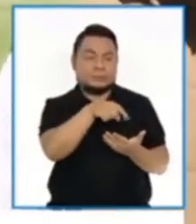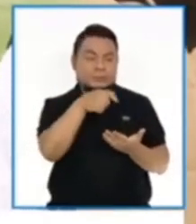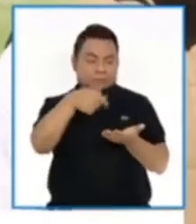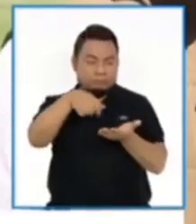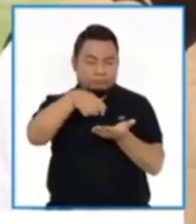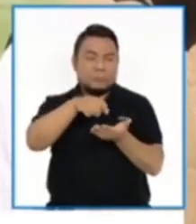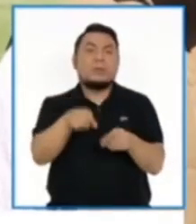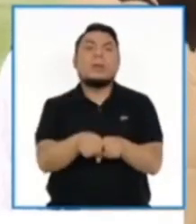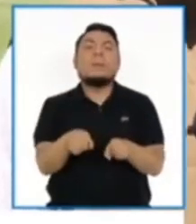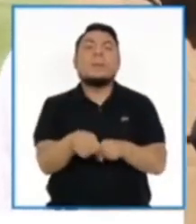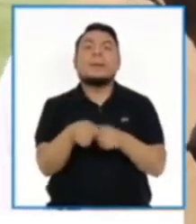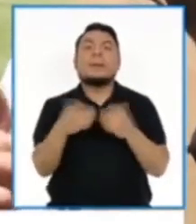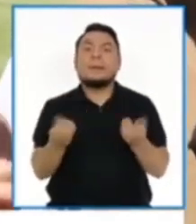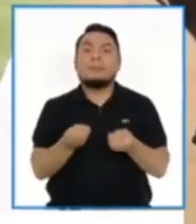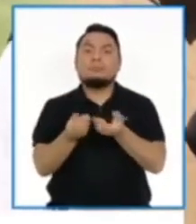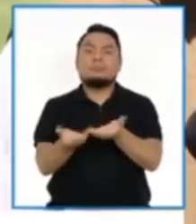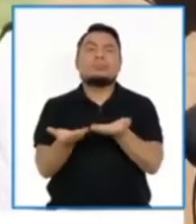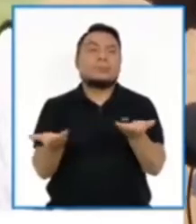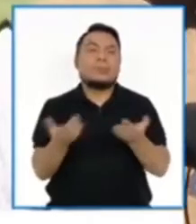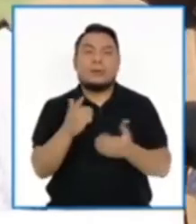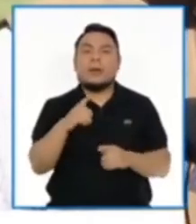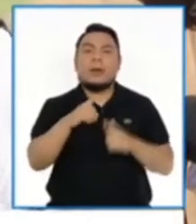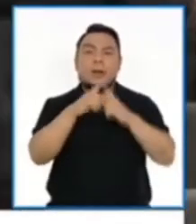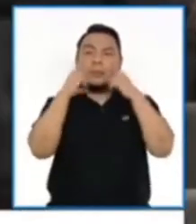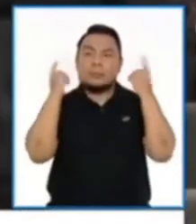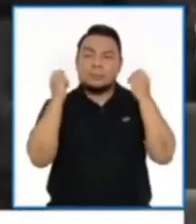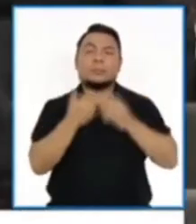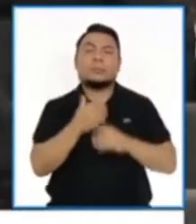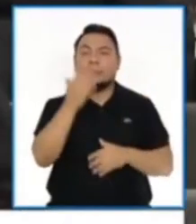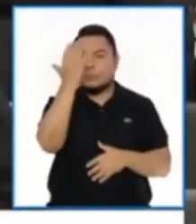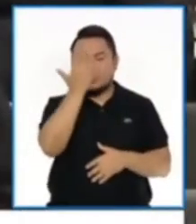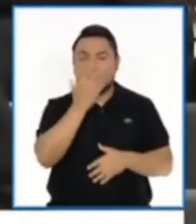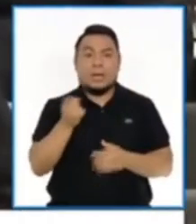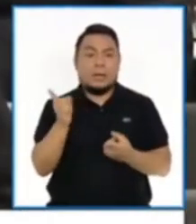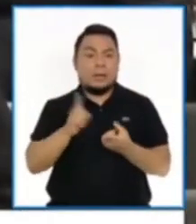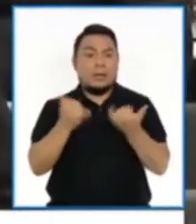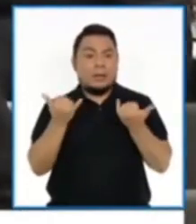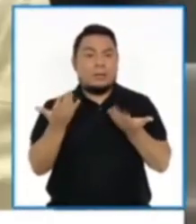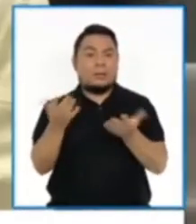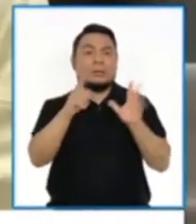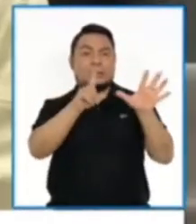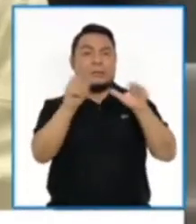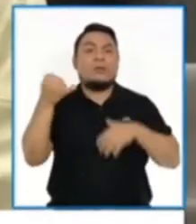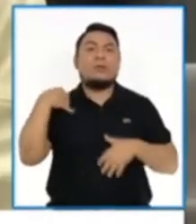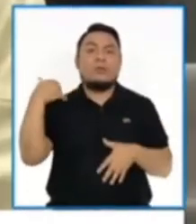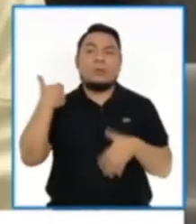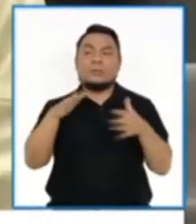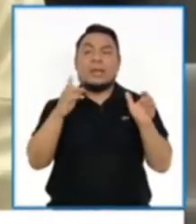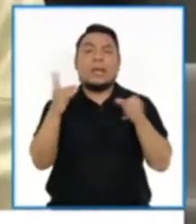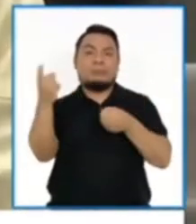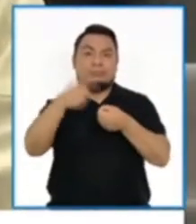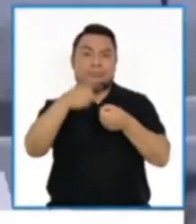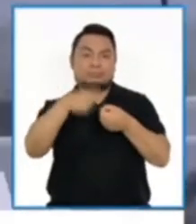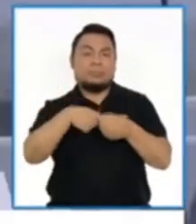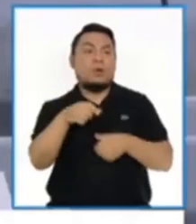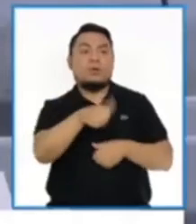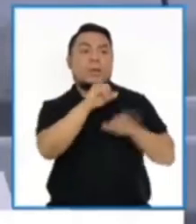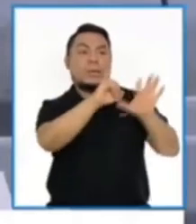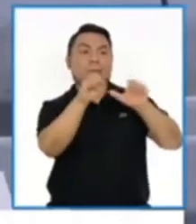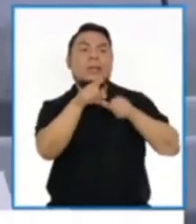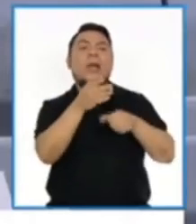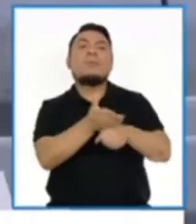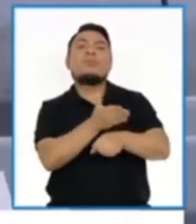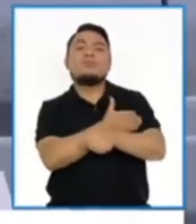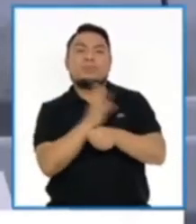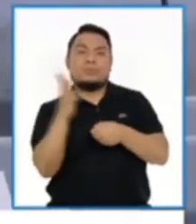a comprender también la mascarilla. Hasta el momento, 700 jóvenes completaron su inscripción y otros 600 están